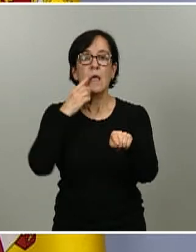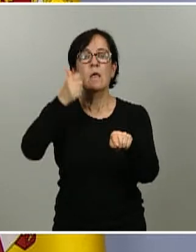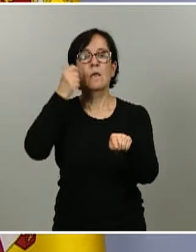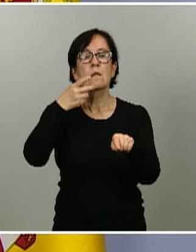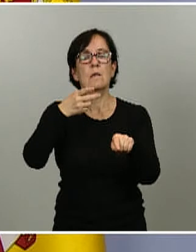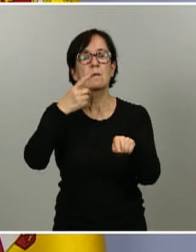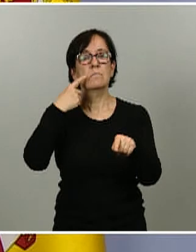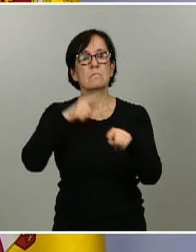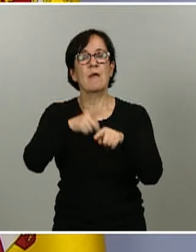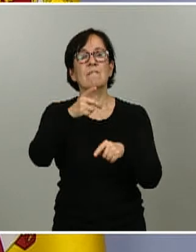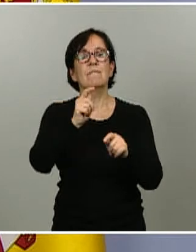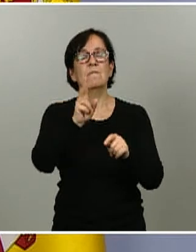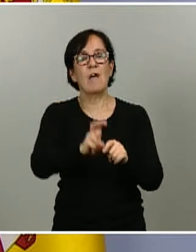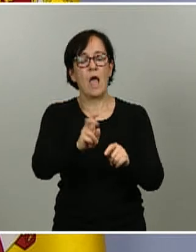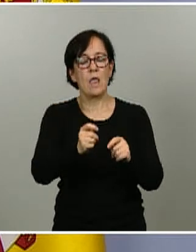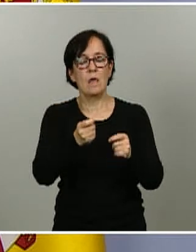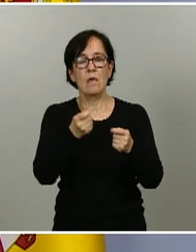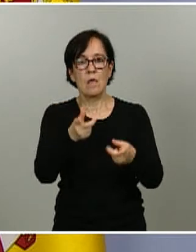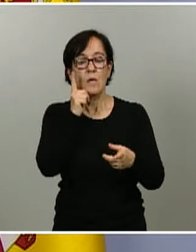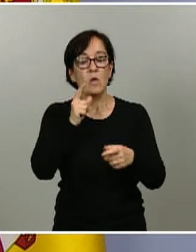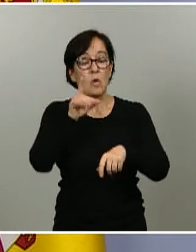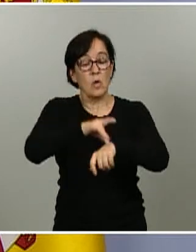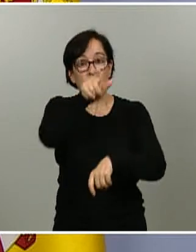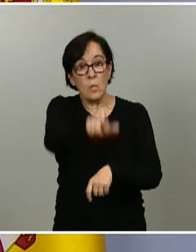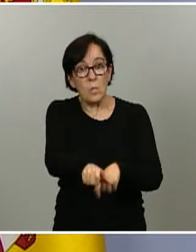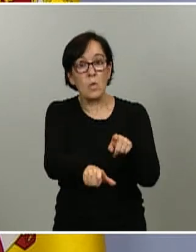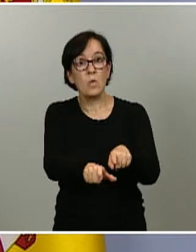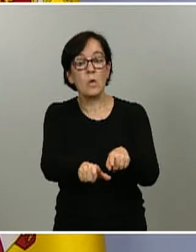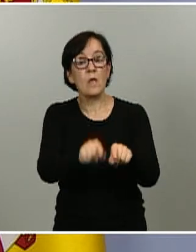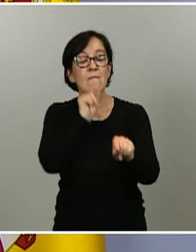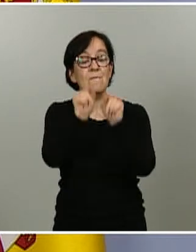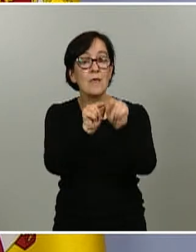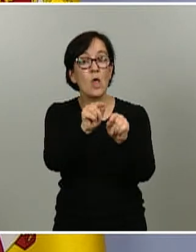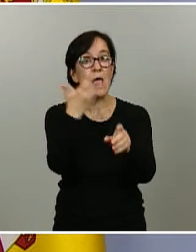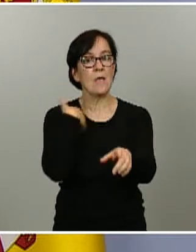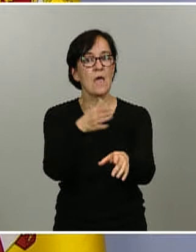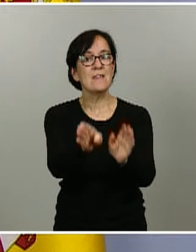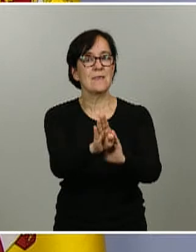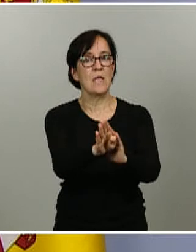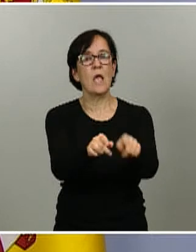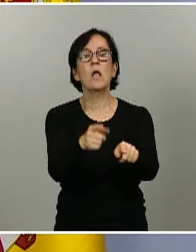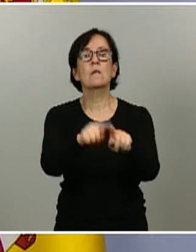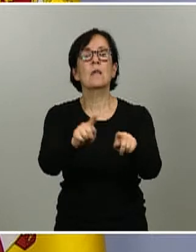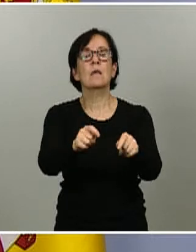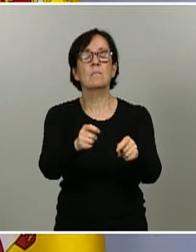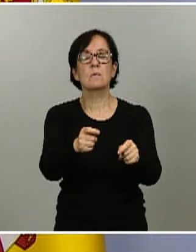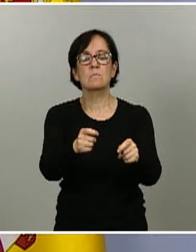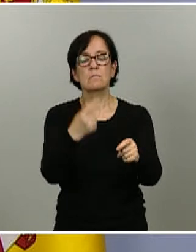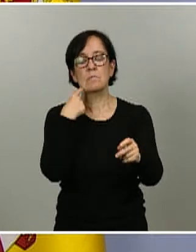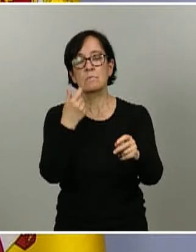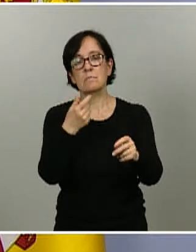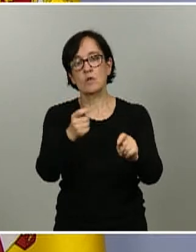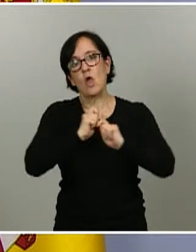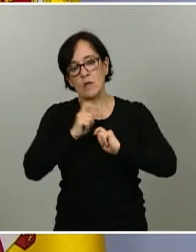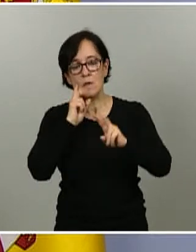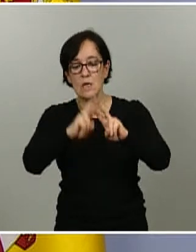si un paciente un ciudadano tiene el virus en ese momento y es lo que permite determinar que es o no